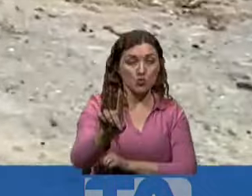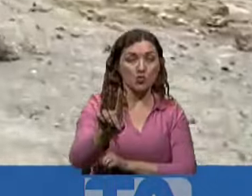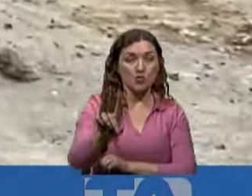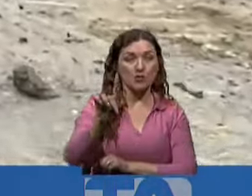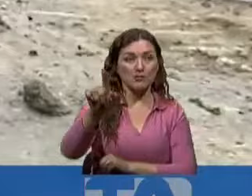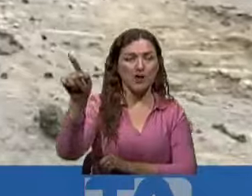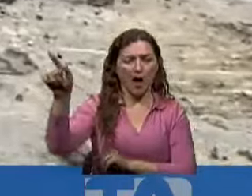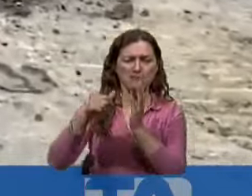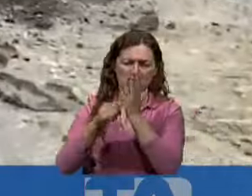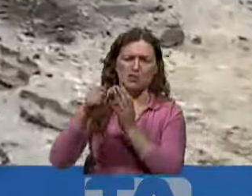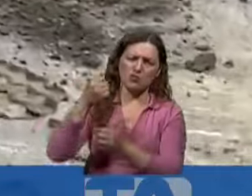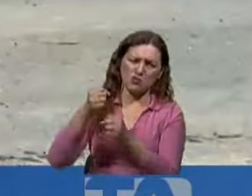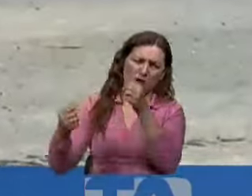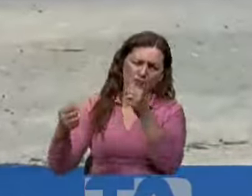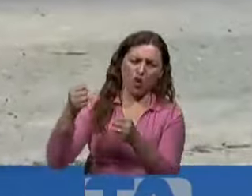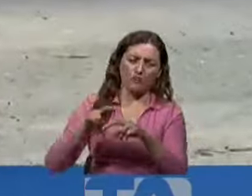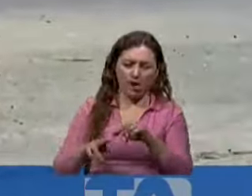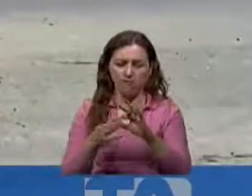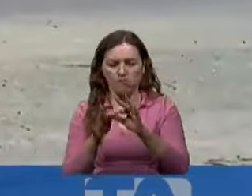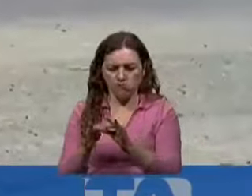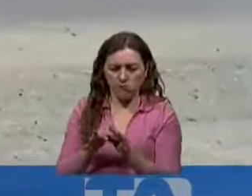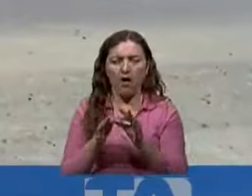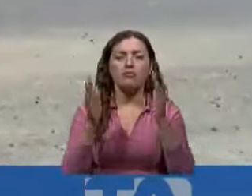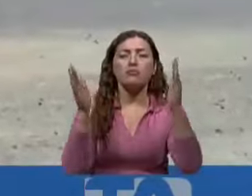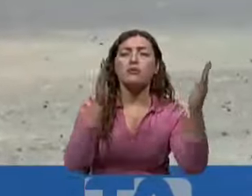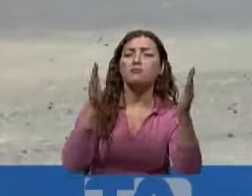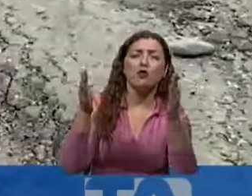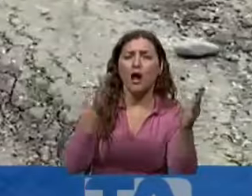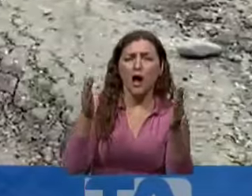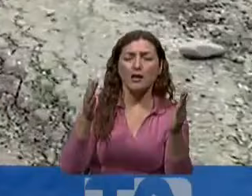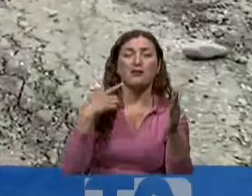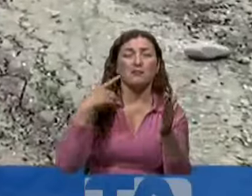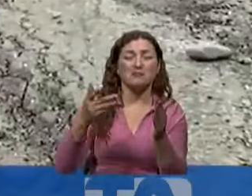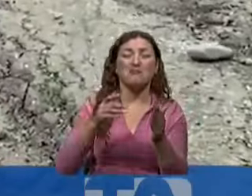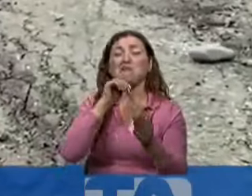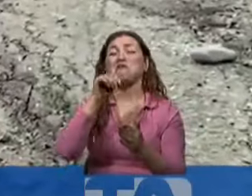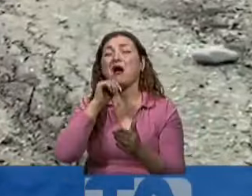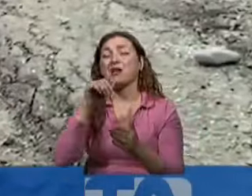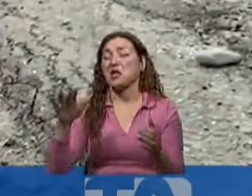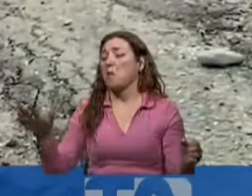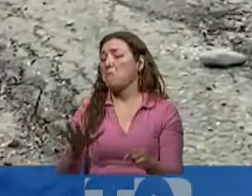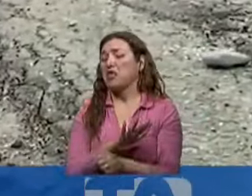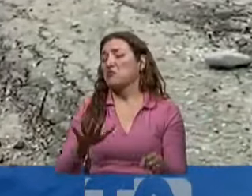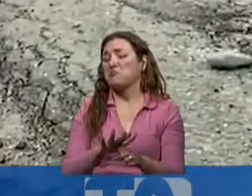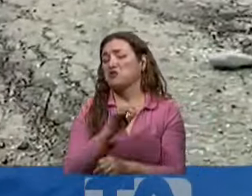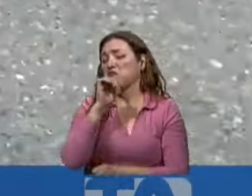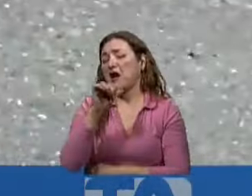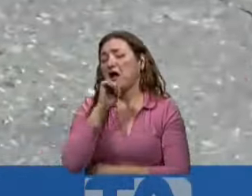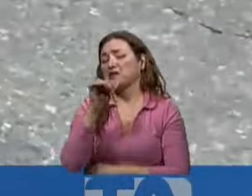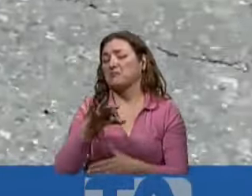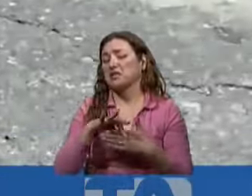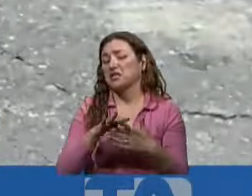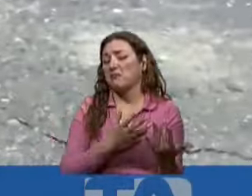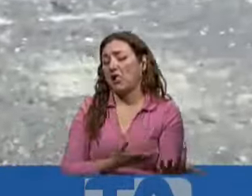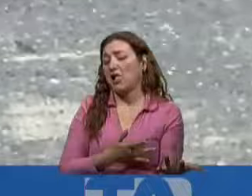siendo reparados por el Ministerio de Transporte y Obras Públicas temporalmente hasta que se realice una intervención completa. La situación